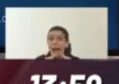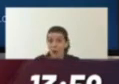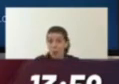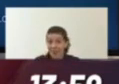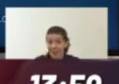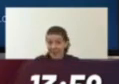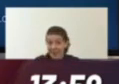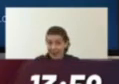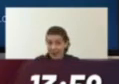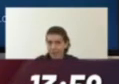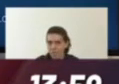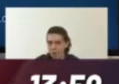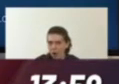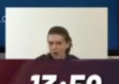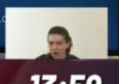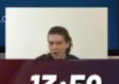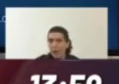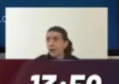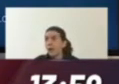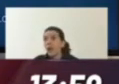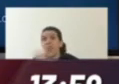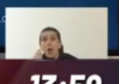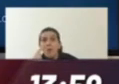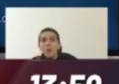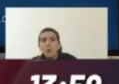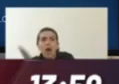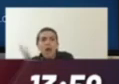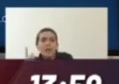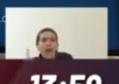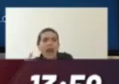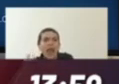cuarentena y miren lo que pasó cuando se liberó.